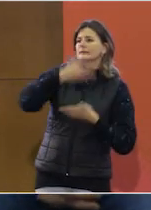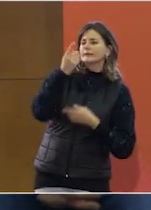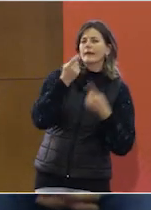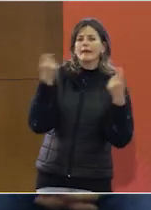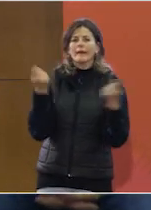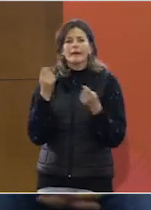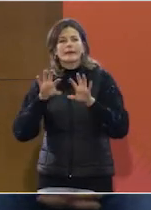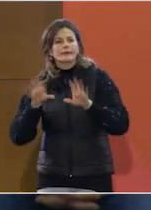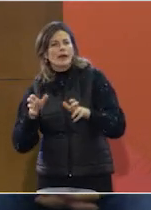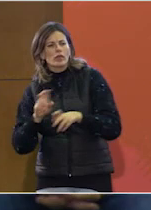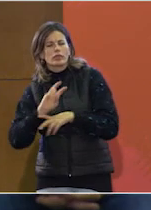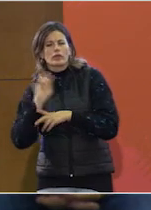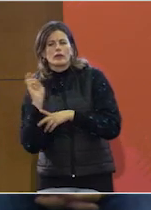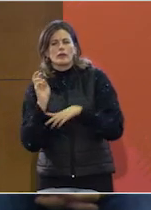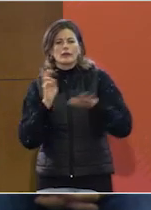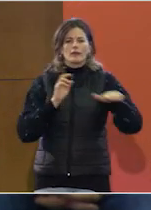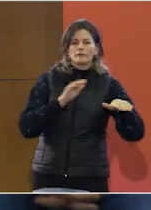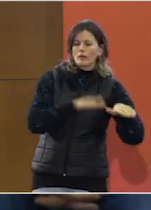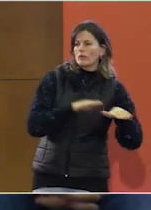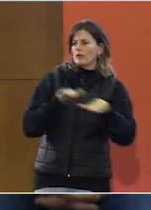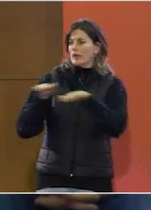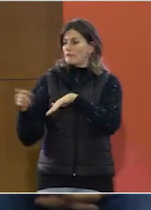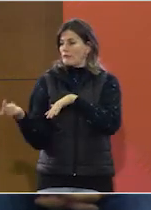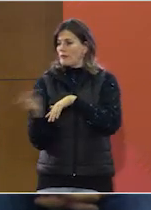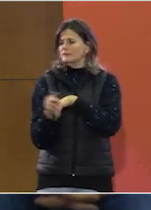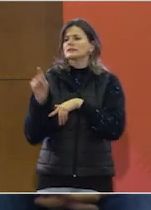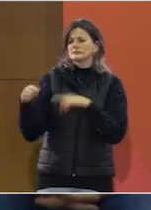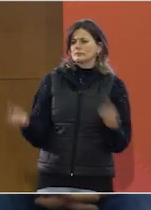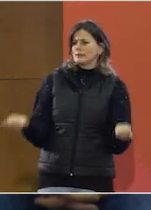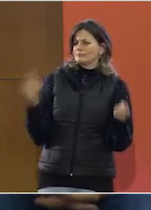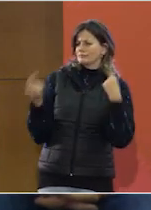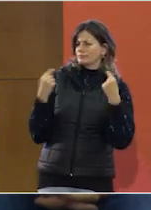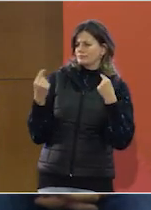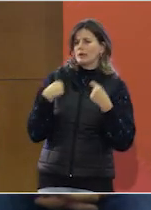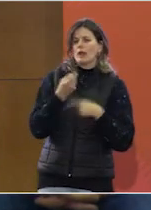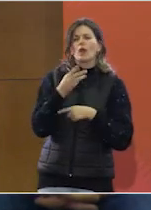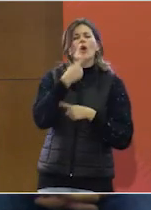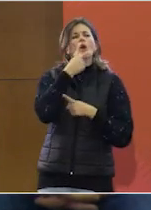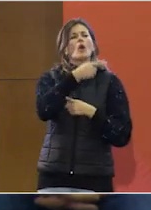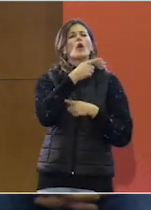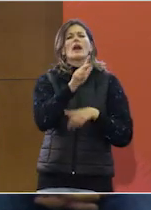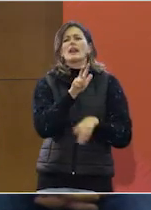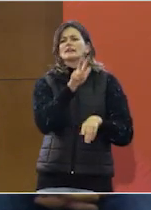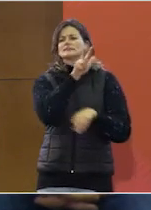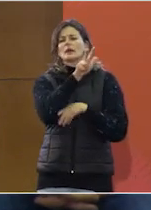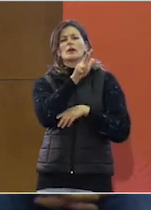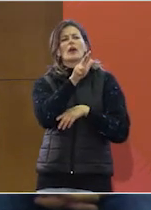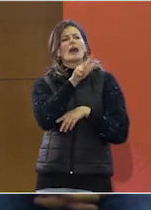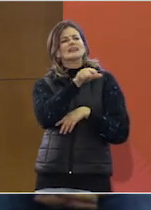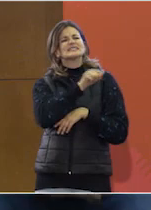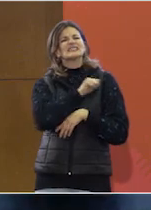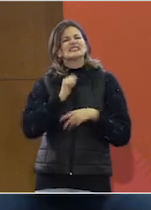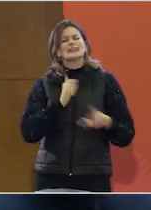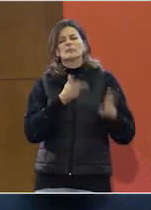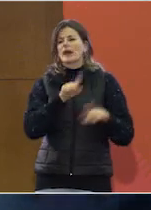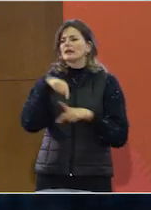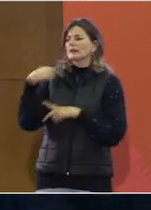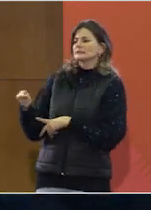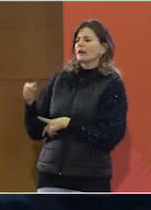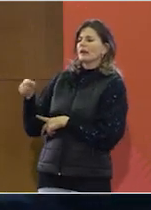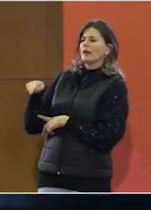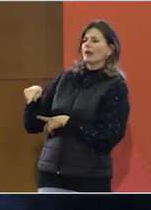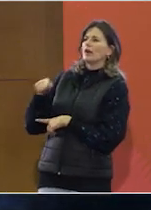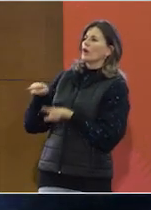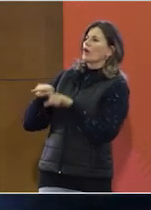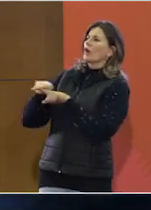unos y los medios de comunicación favorables a otros. En un sitio nos dicen, son los abogados de los independentistas, en el otro sitio nos